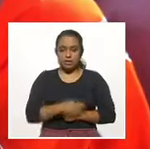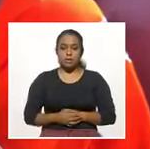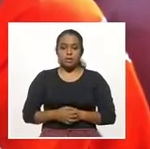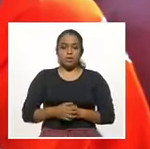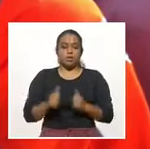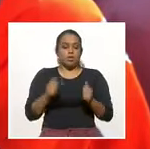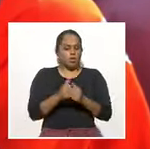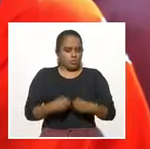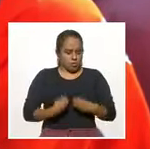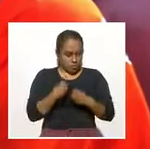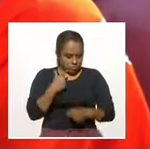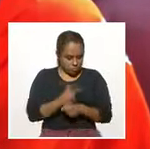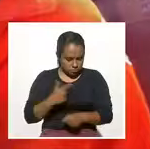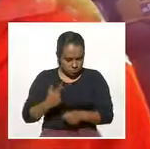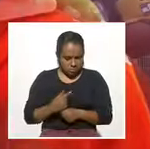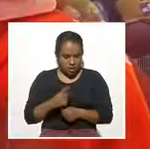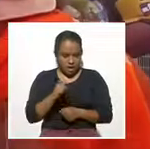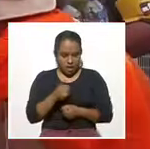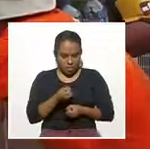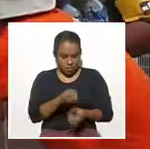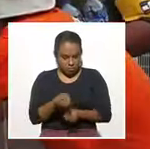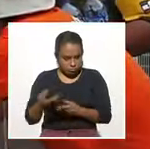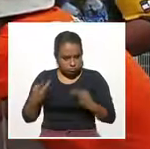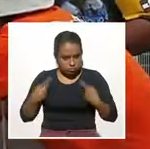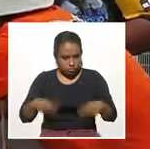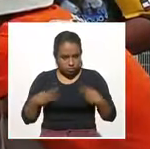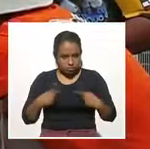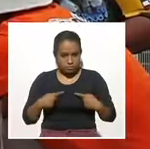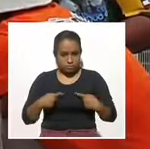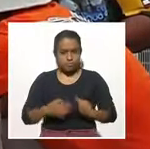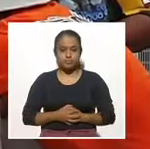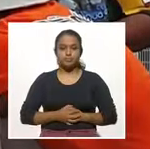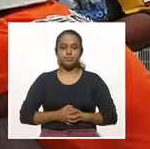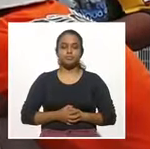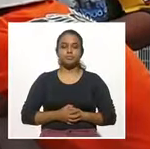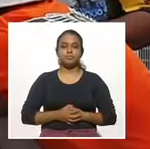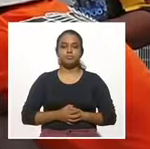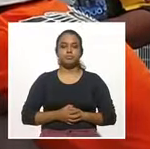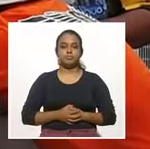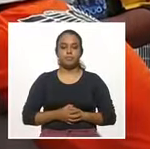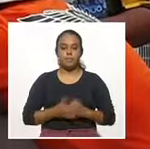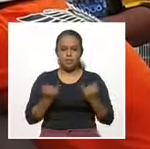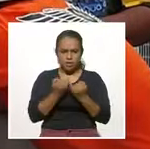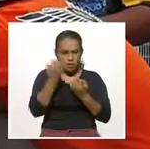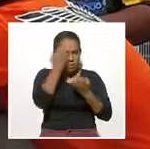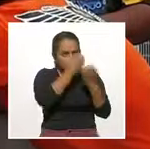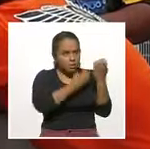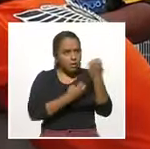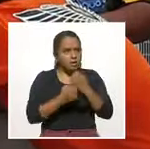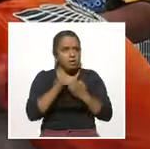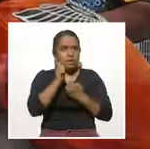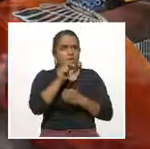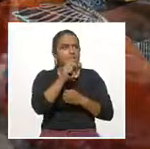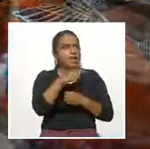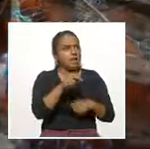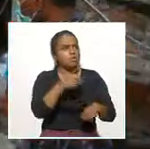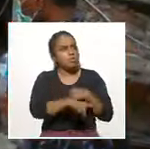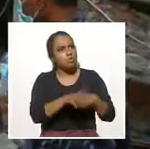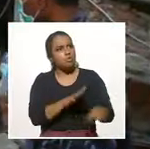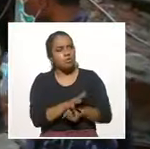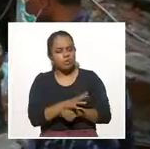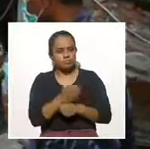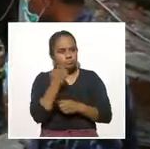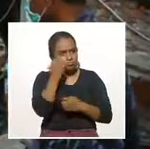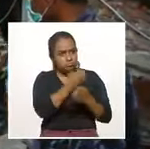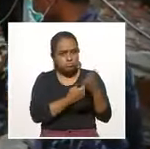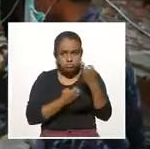de vida con filtros de agua para la población y de hacer evaluación de daños, lo que se llama en inglés assessment. Entonces podemos hacer una